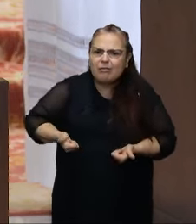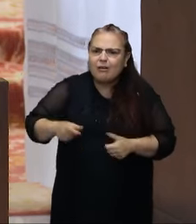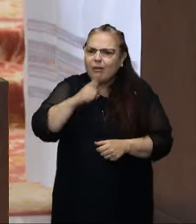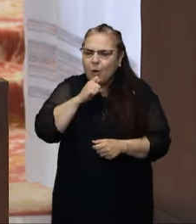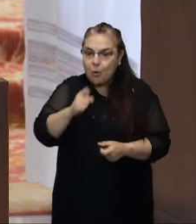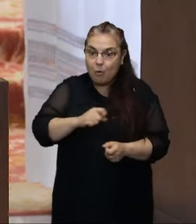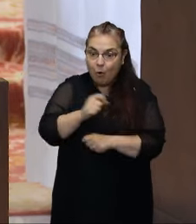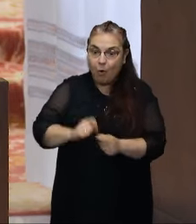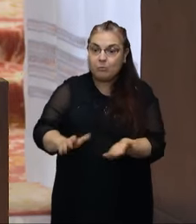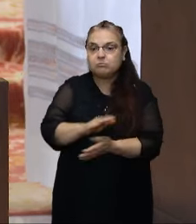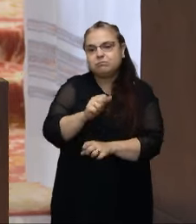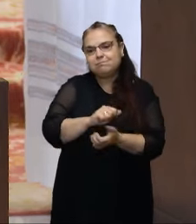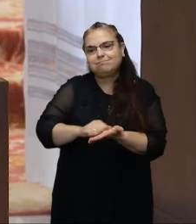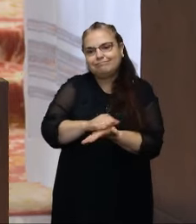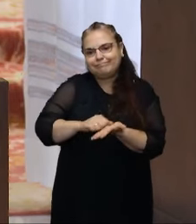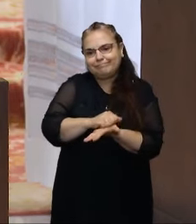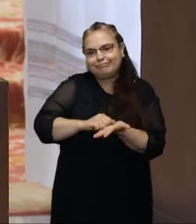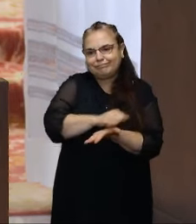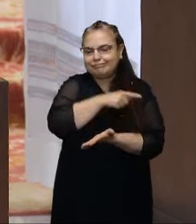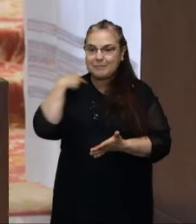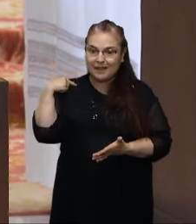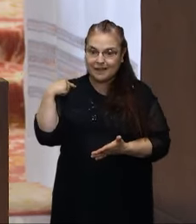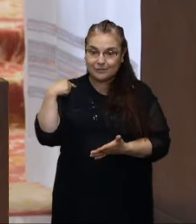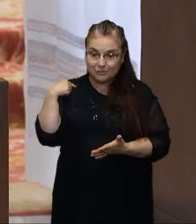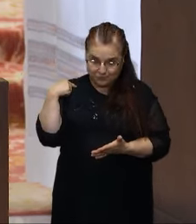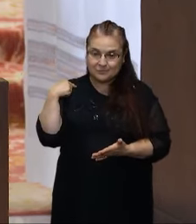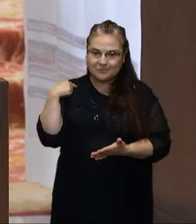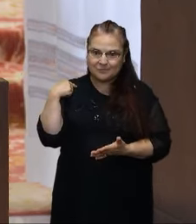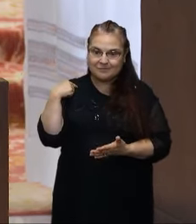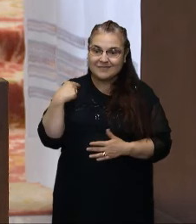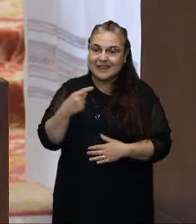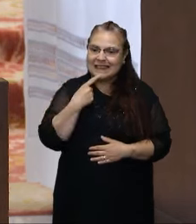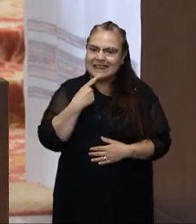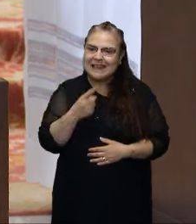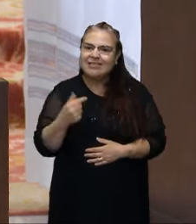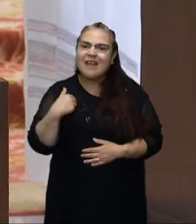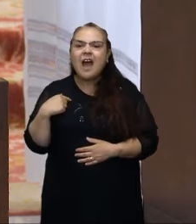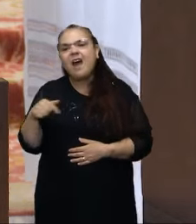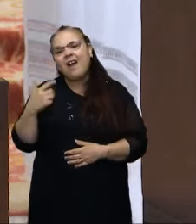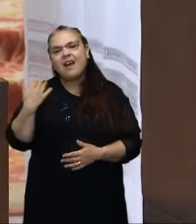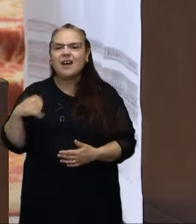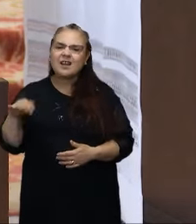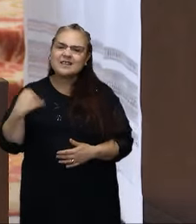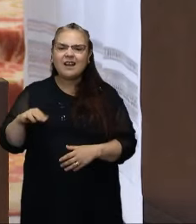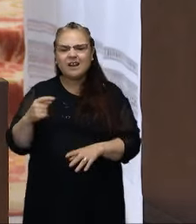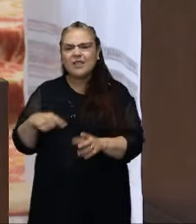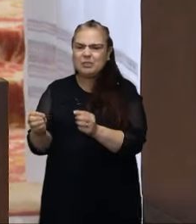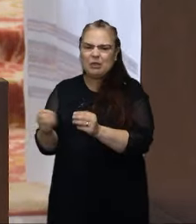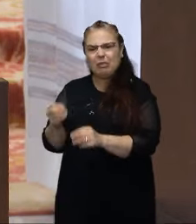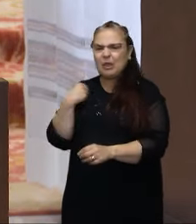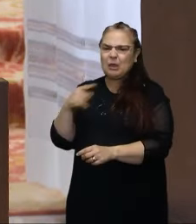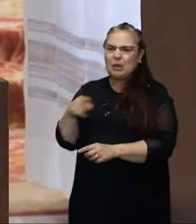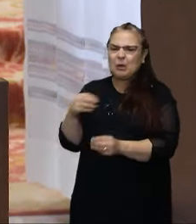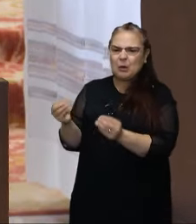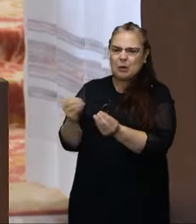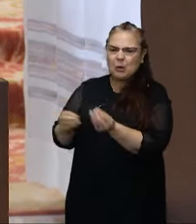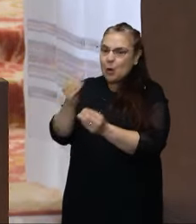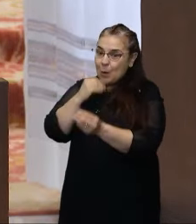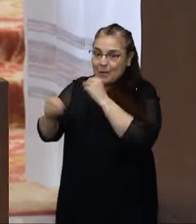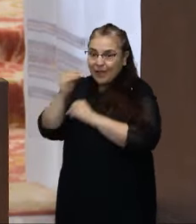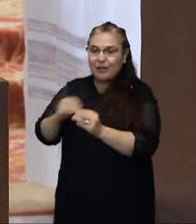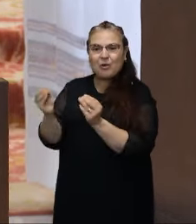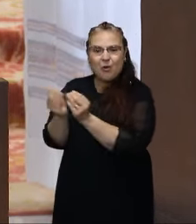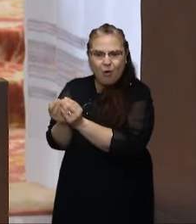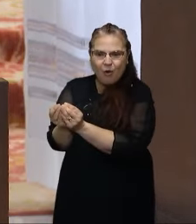nuestros pecados. Cuando se lo reprochan, el que esté comiendo con publicanos y pecadores, Jesús